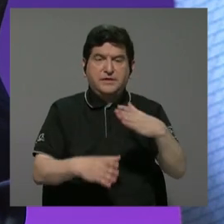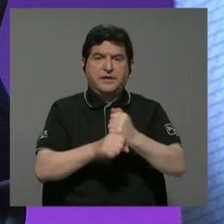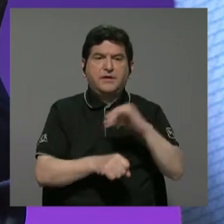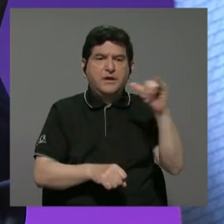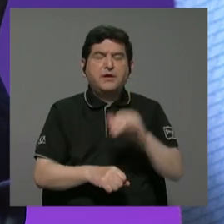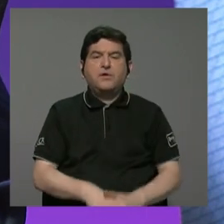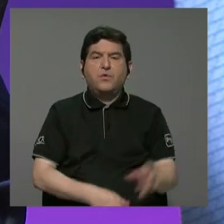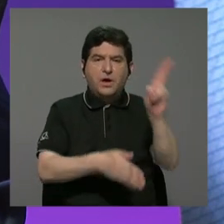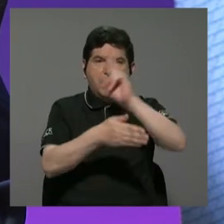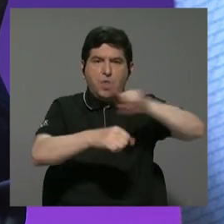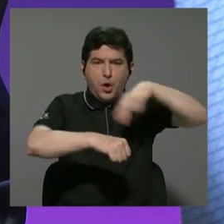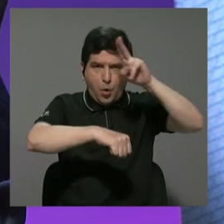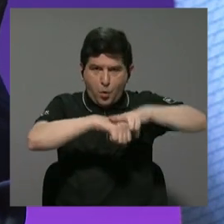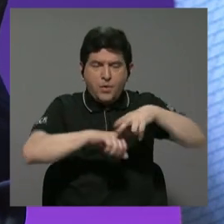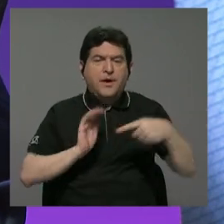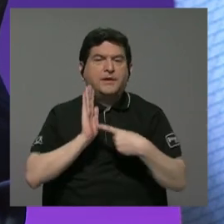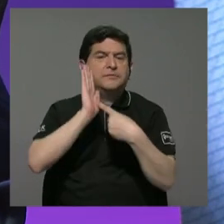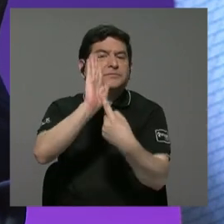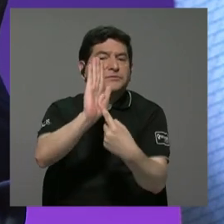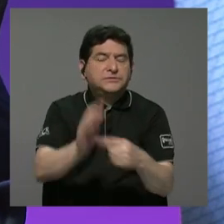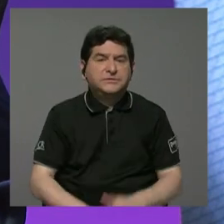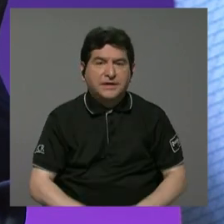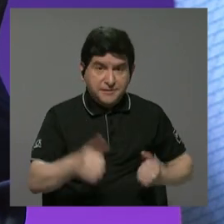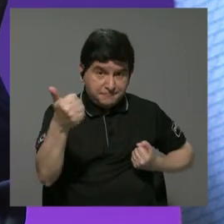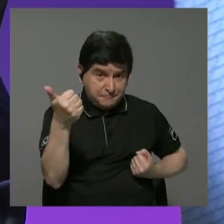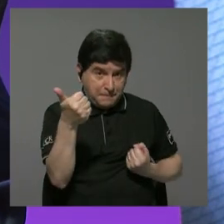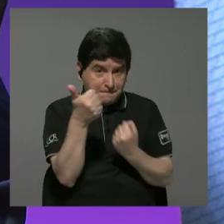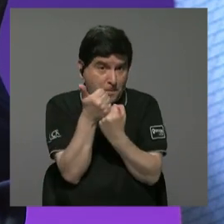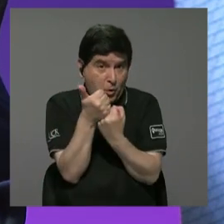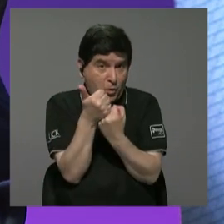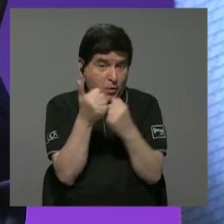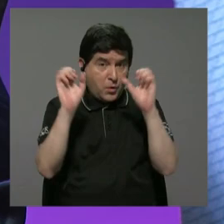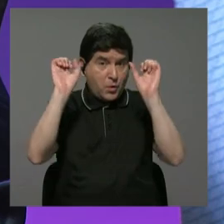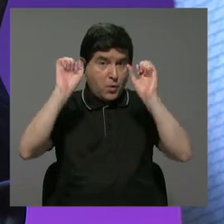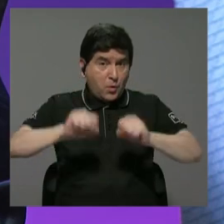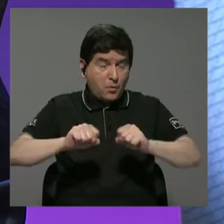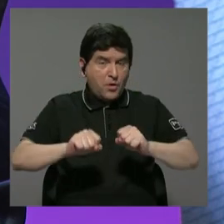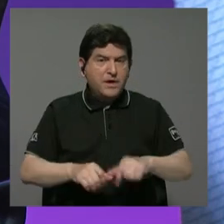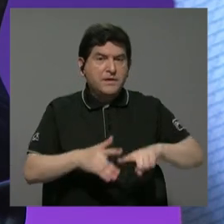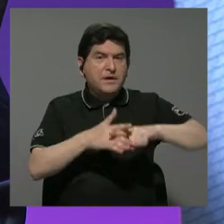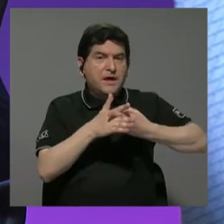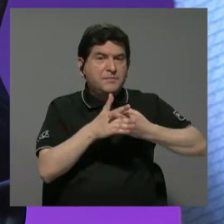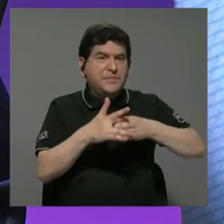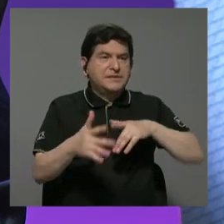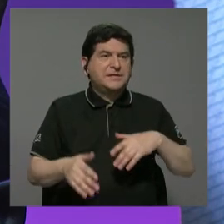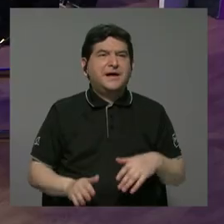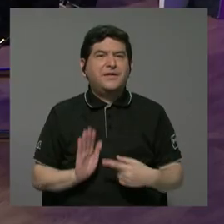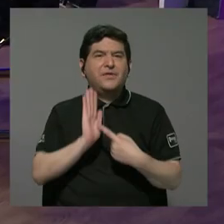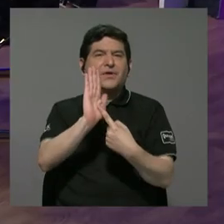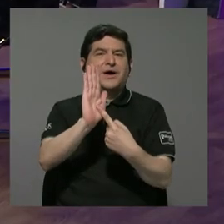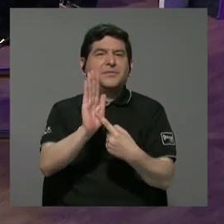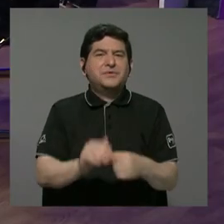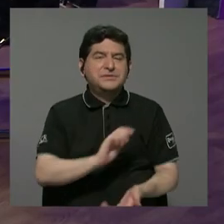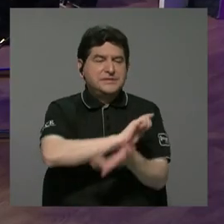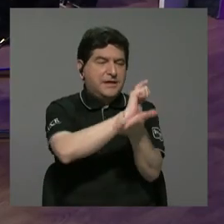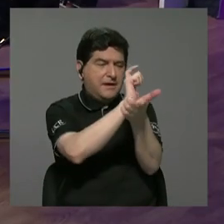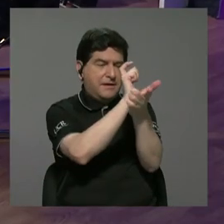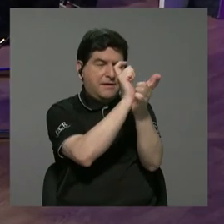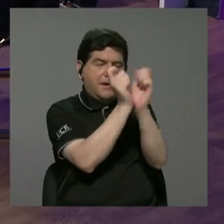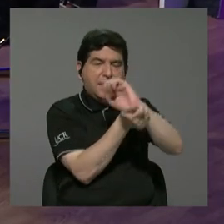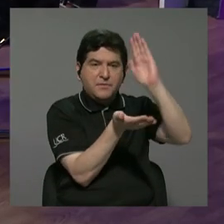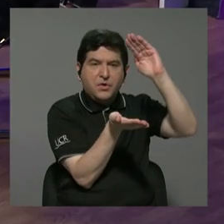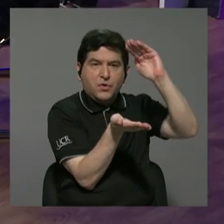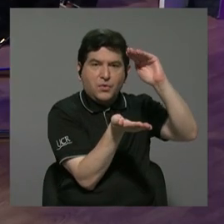en la Universidad Nacional, señalan que el respaldo puede haber empezado a sentir ciertos cambios hacia la